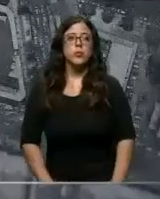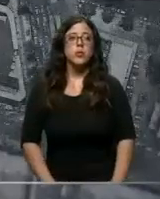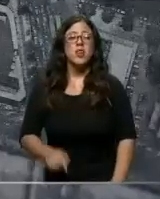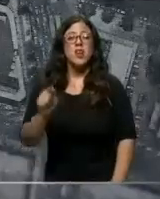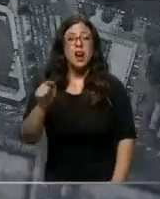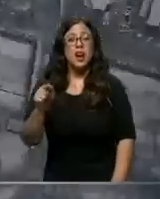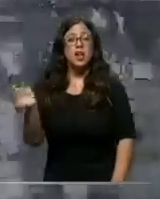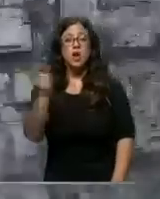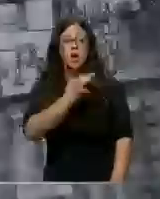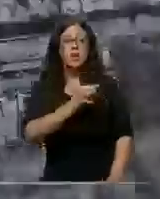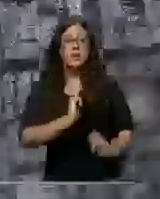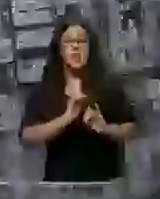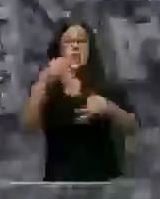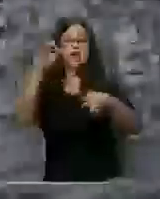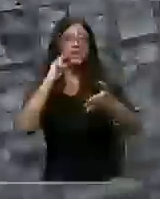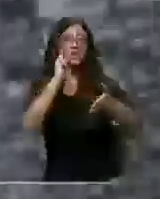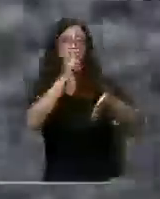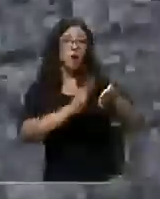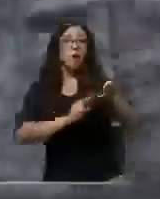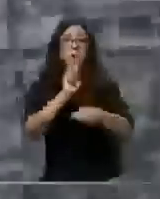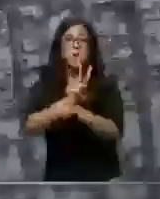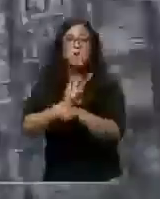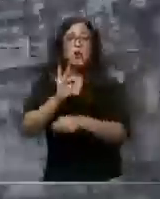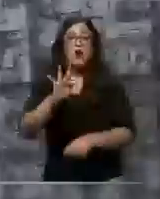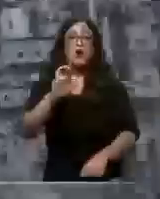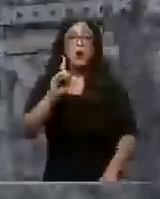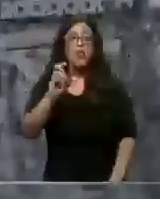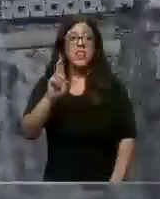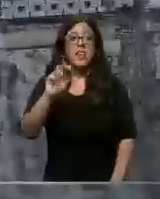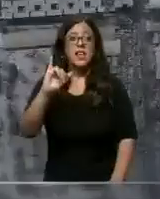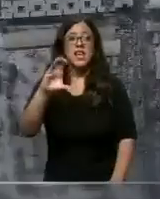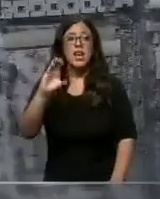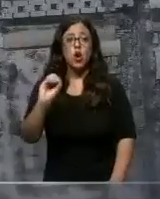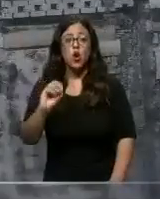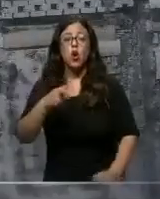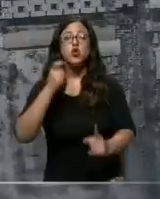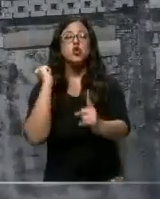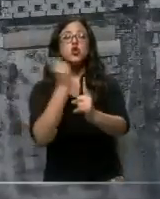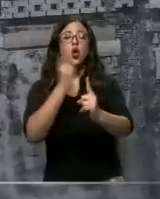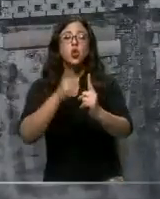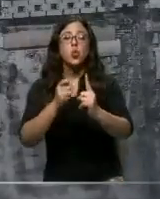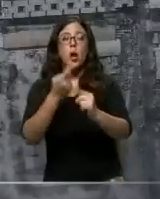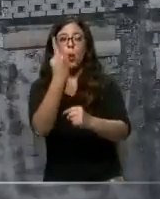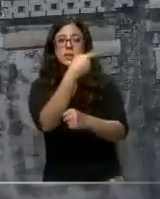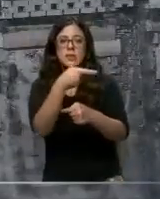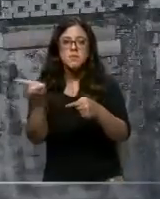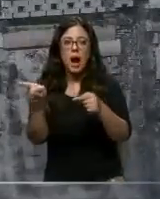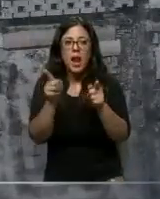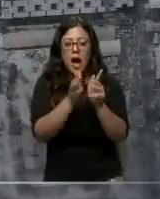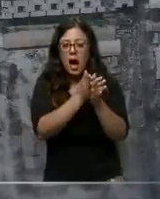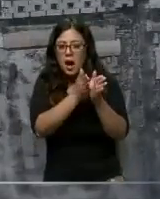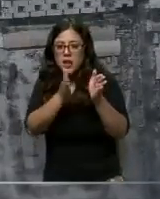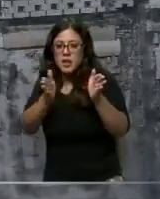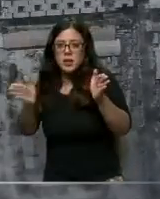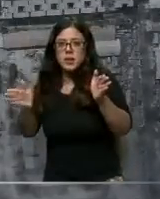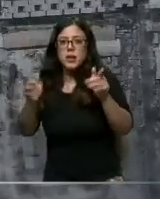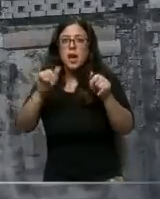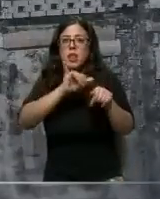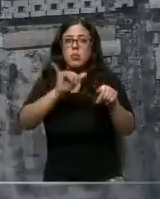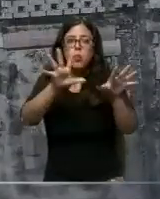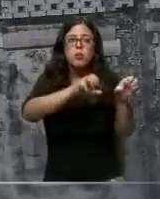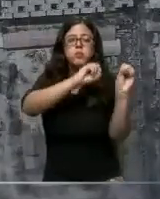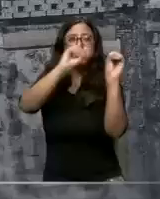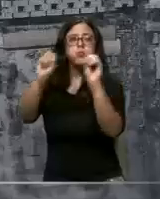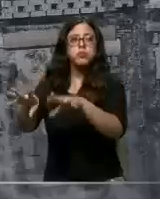Según consta en el expediente, el profesor Federico Álvarez Santibáñez fue torturado por una semana. Tras eso, fue trasladado a